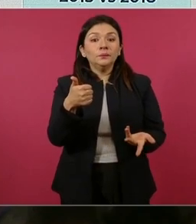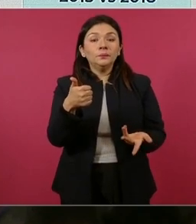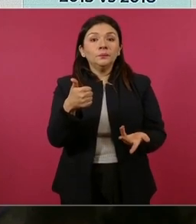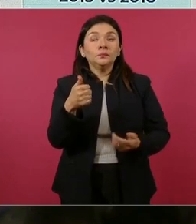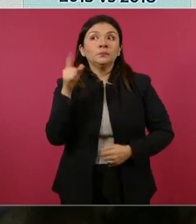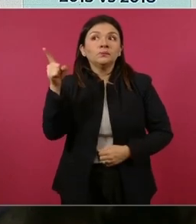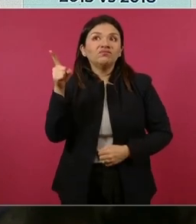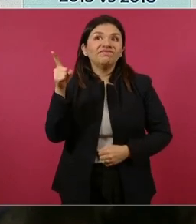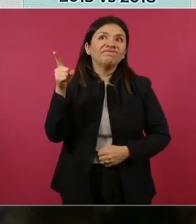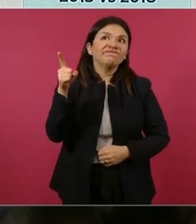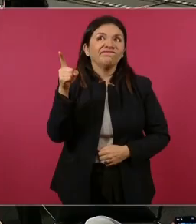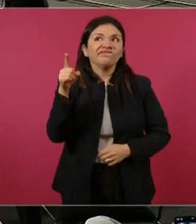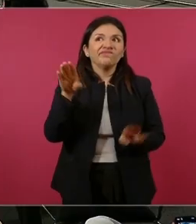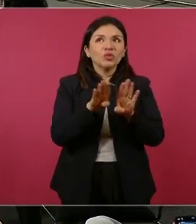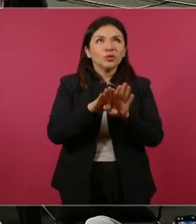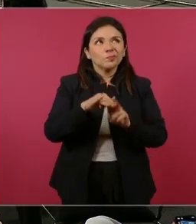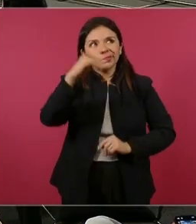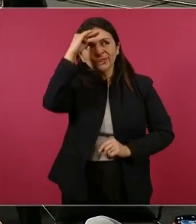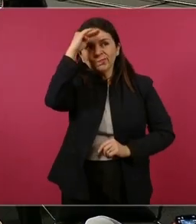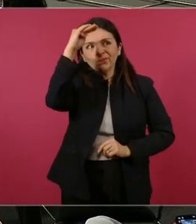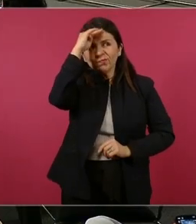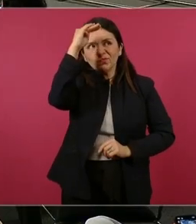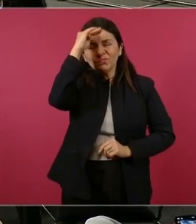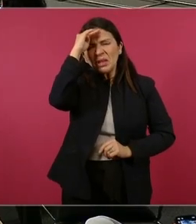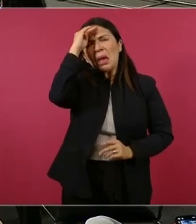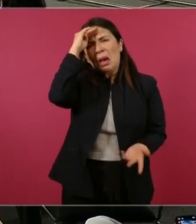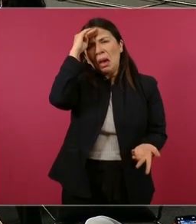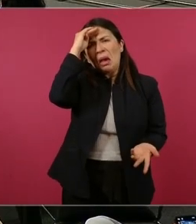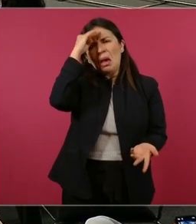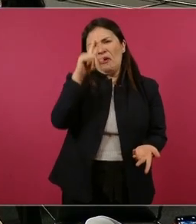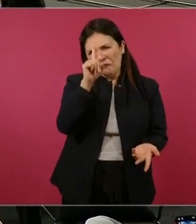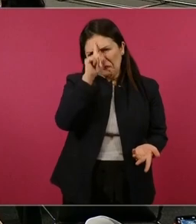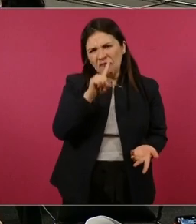pensó que era fácil